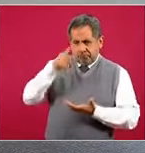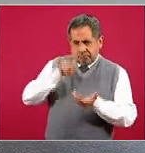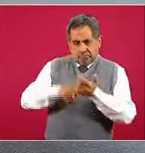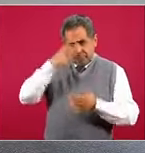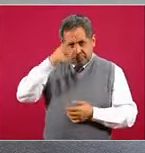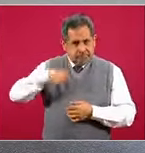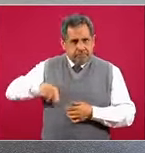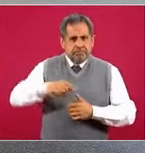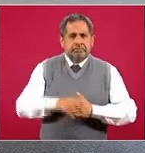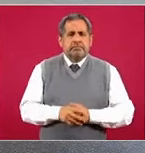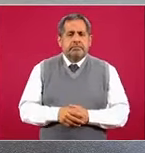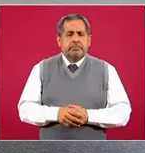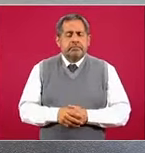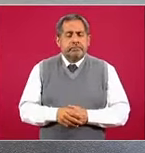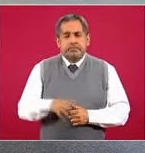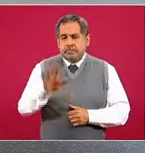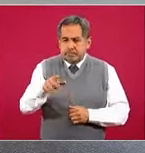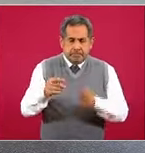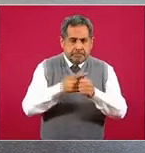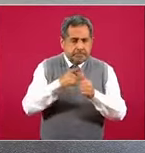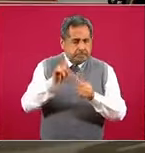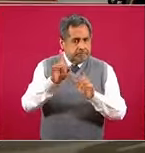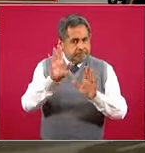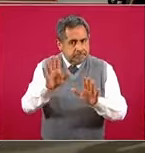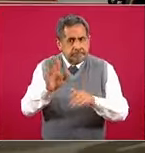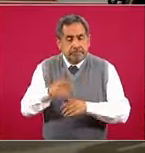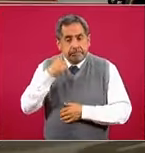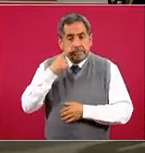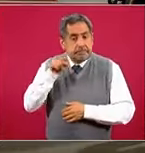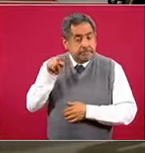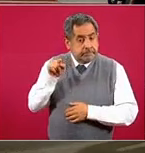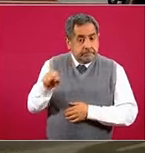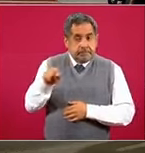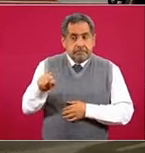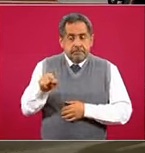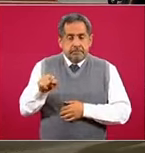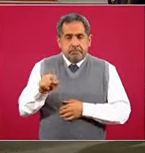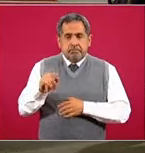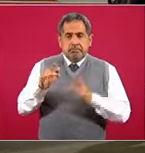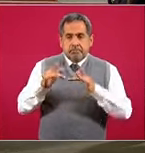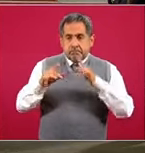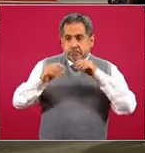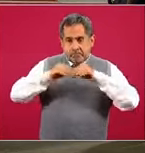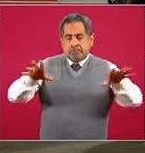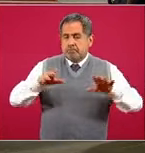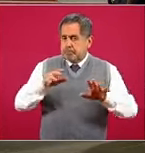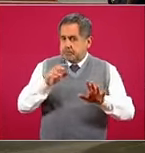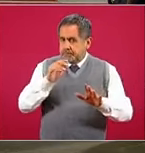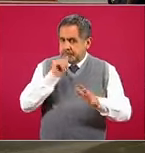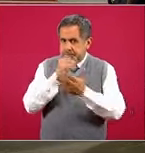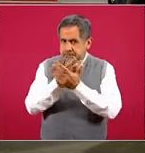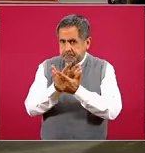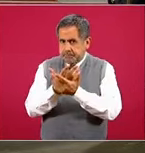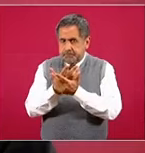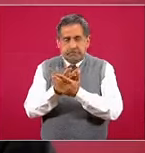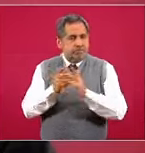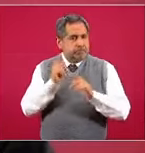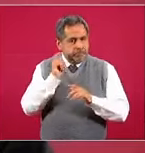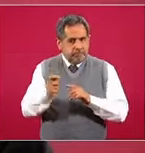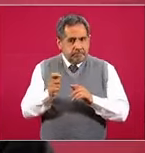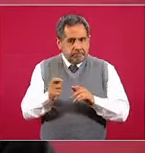favor? Claro. Primeramente, tenemos que ver que este tipo de comunicaciones todavía se hacen de manera,